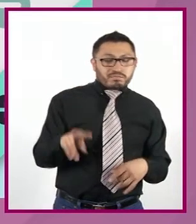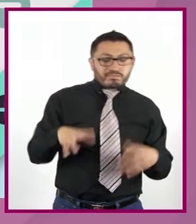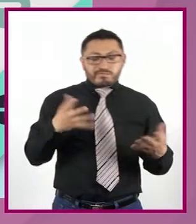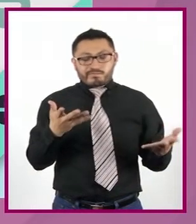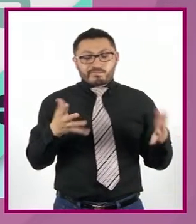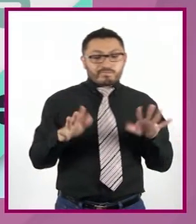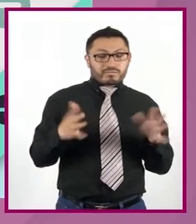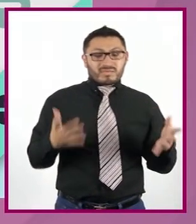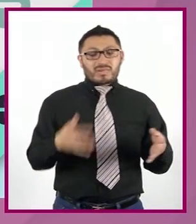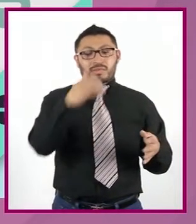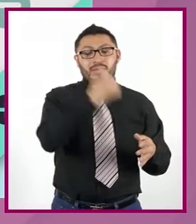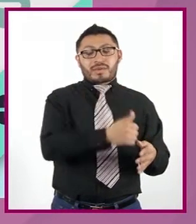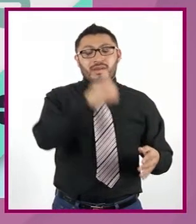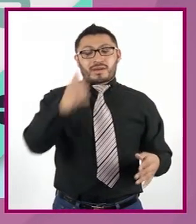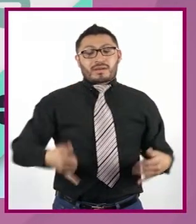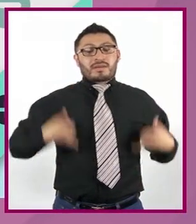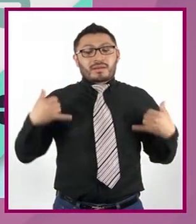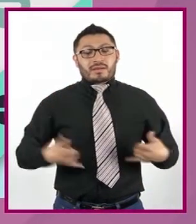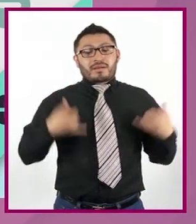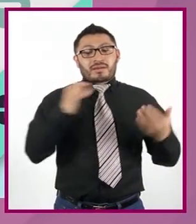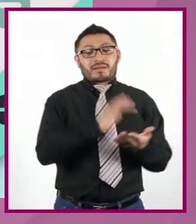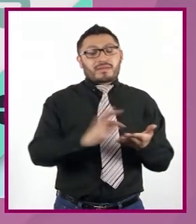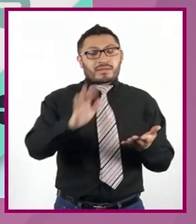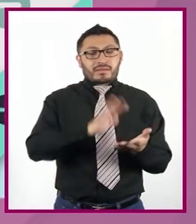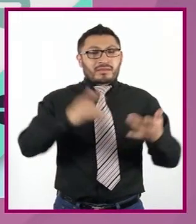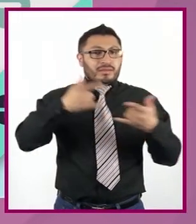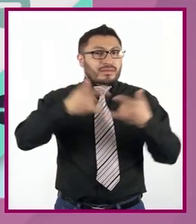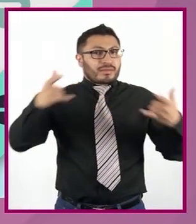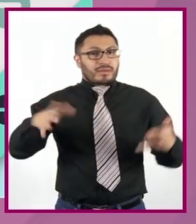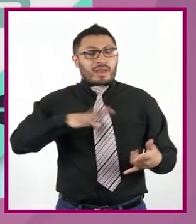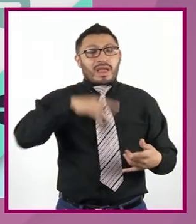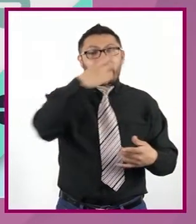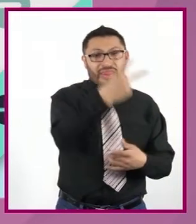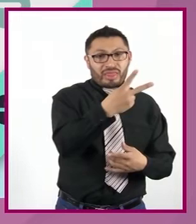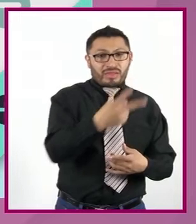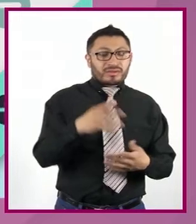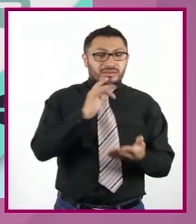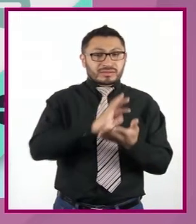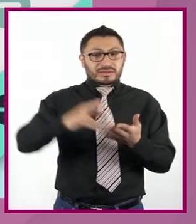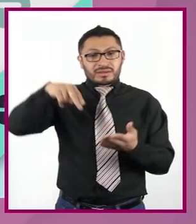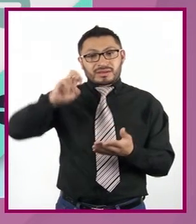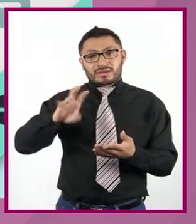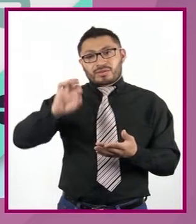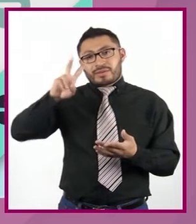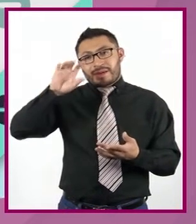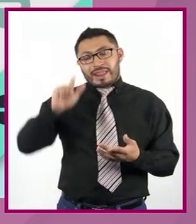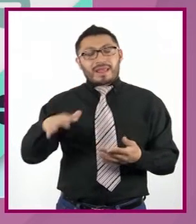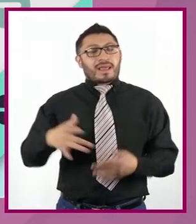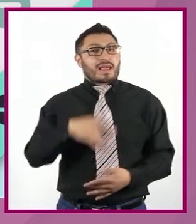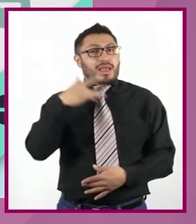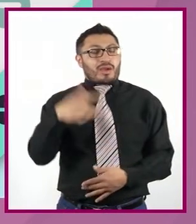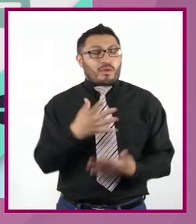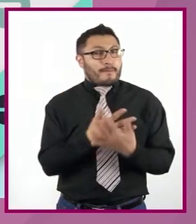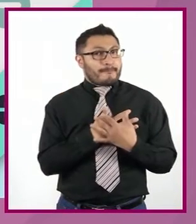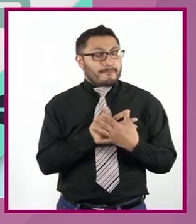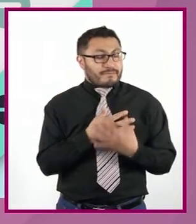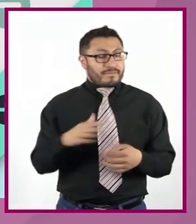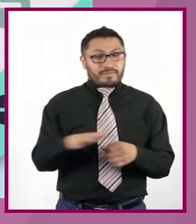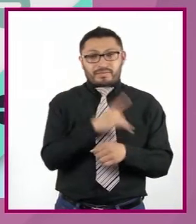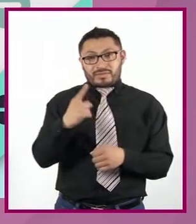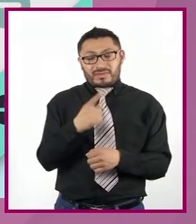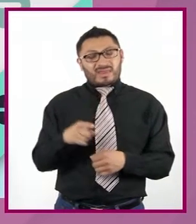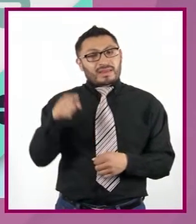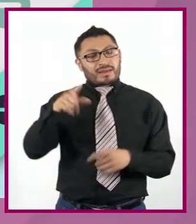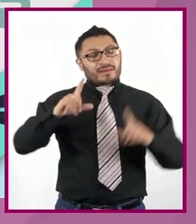distinguir, por cada adolescente que lee cuentos, hay 2 que leen novelas románticas. Porque el sector de